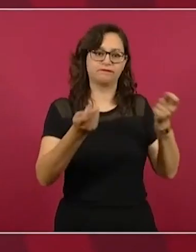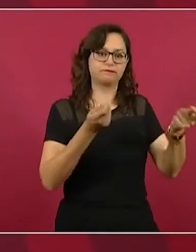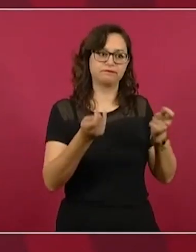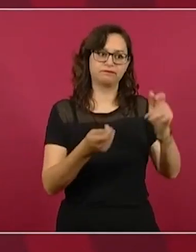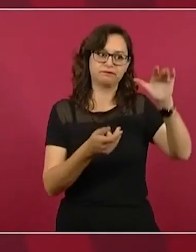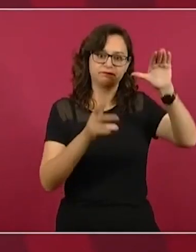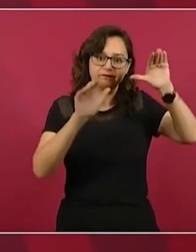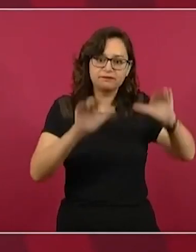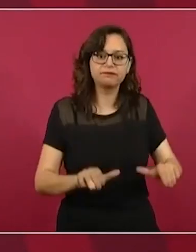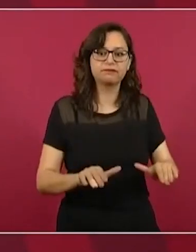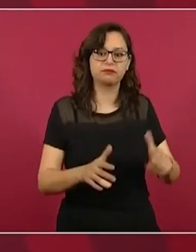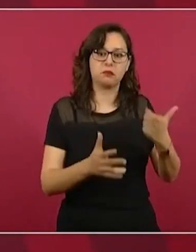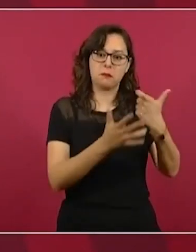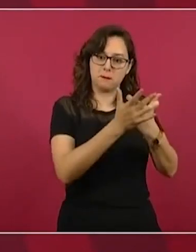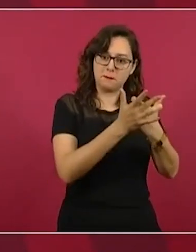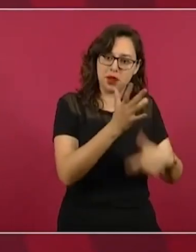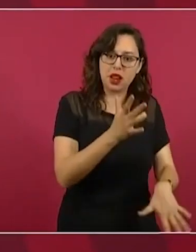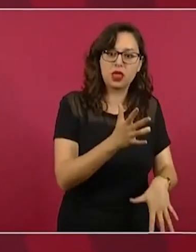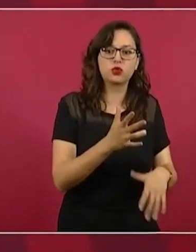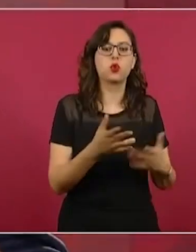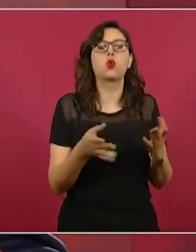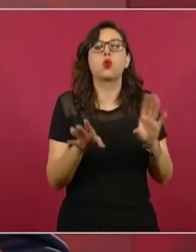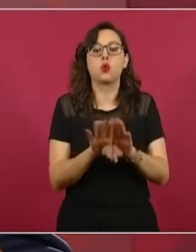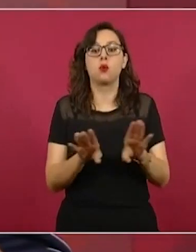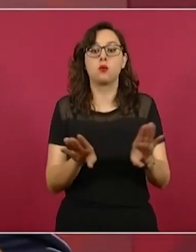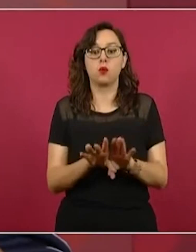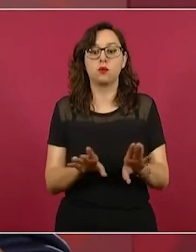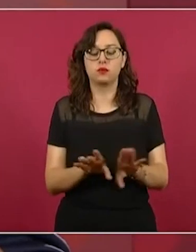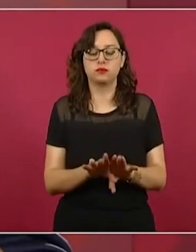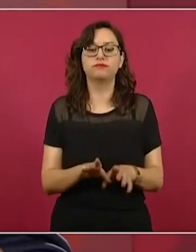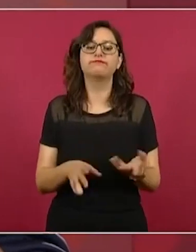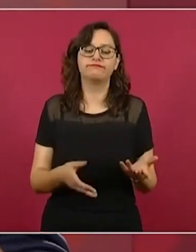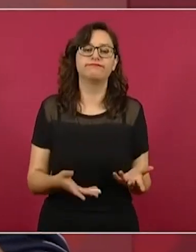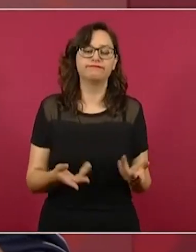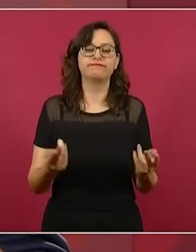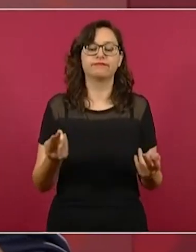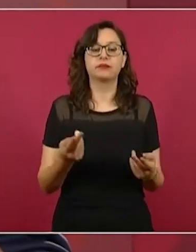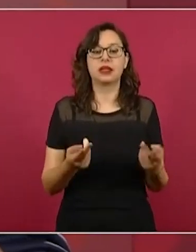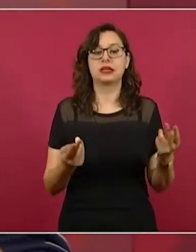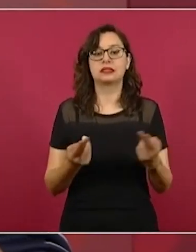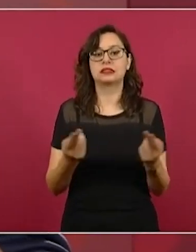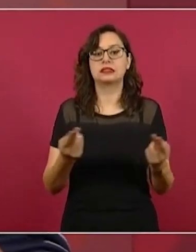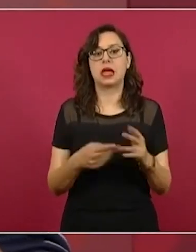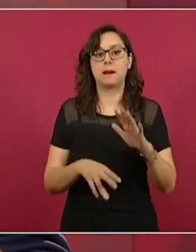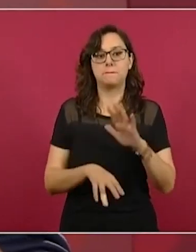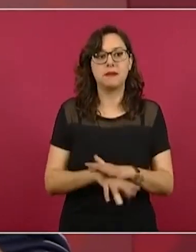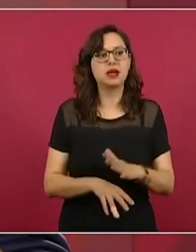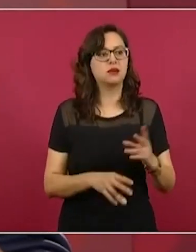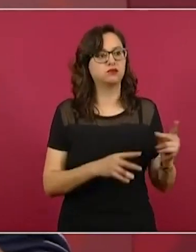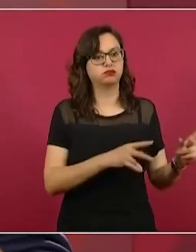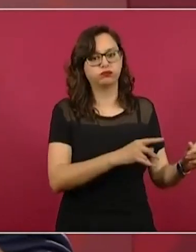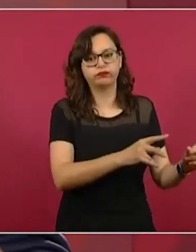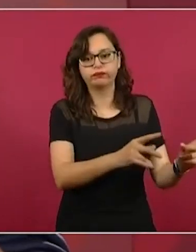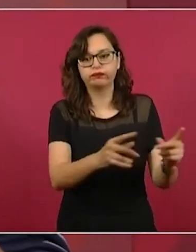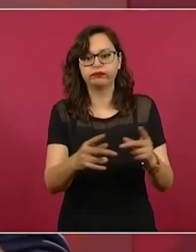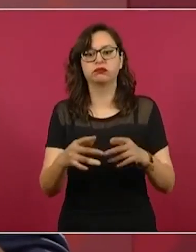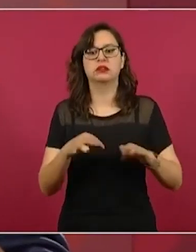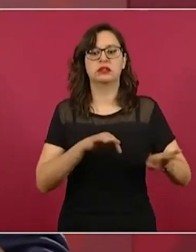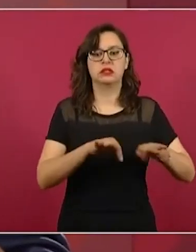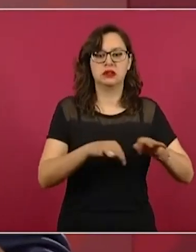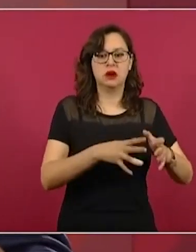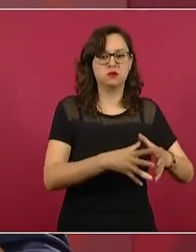controlar el incremento de los precios, porque también eso lo debemos de tener muy